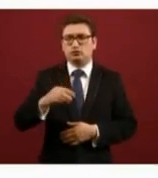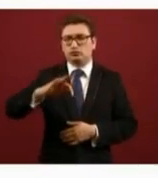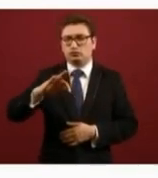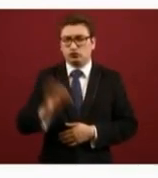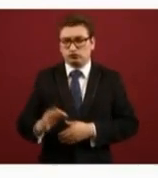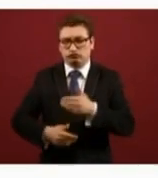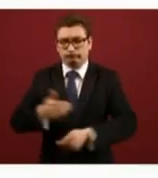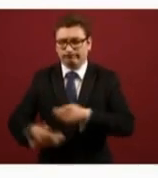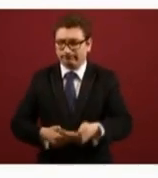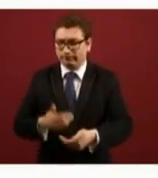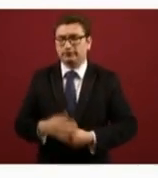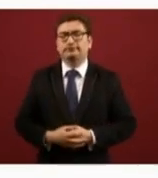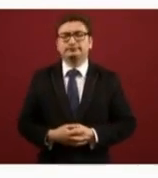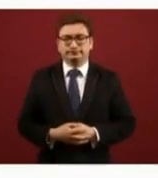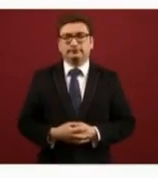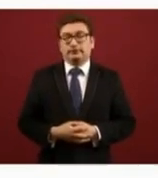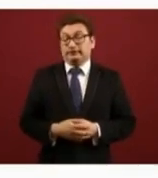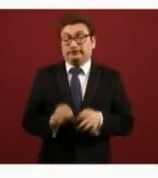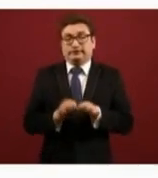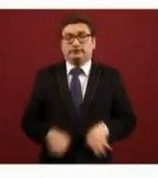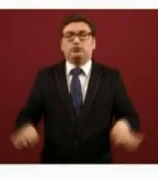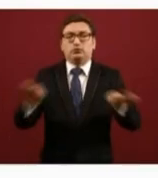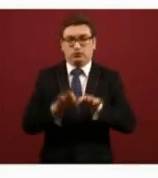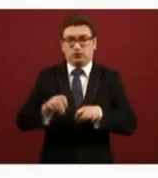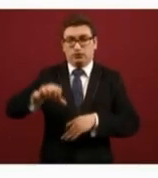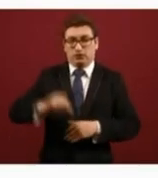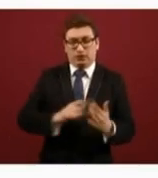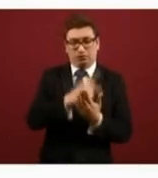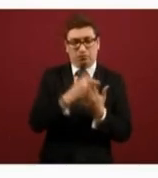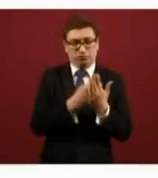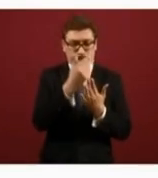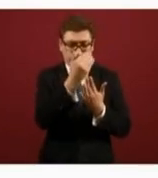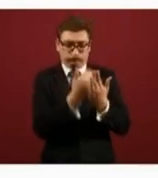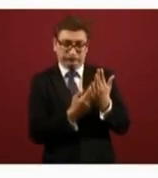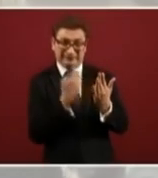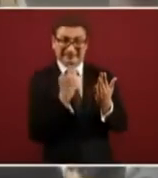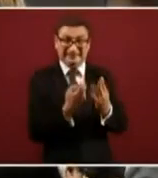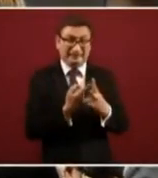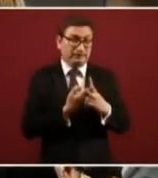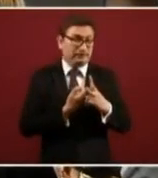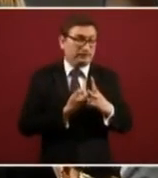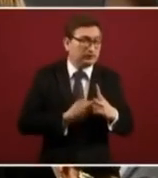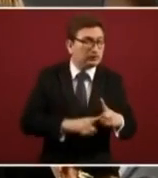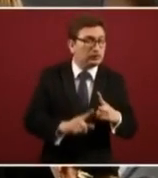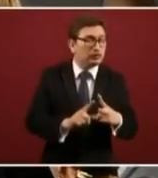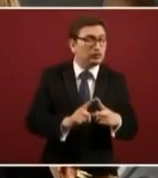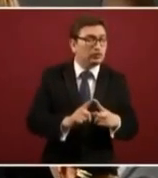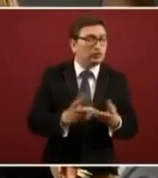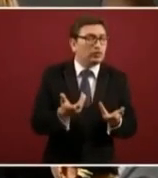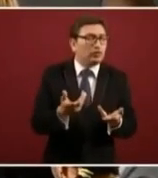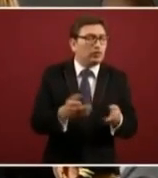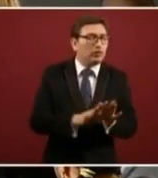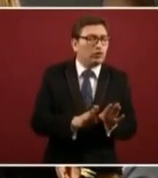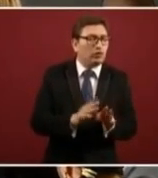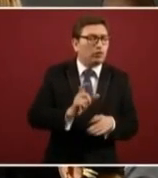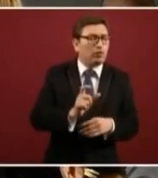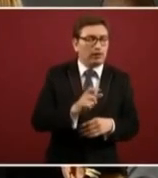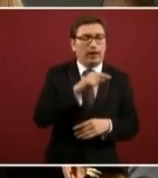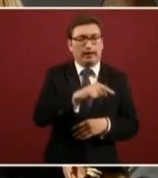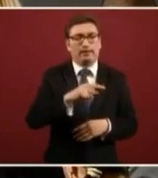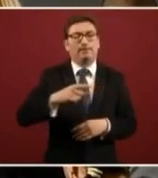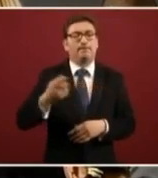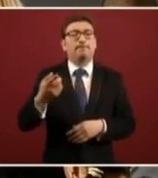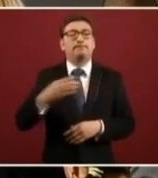de avances. Es importante señalar que este programa se inició por la instrucción del